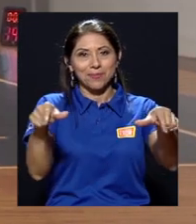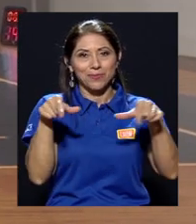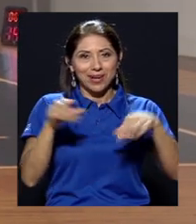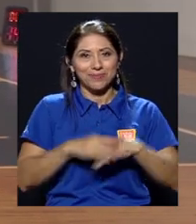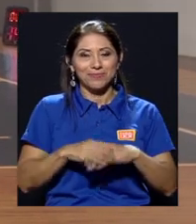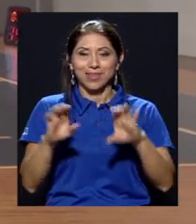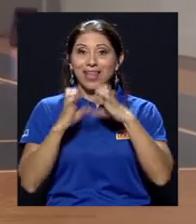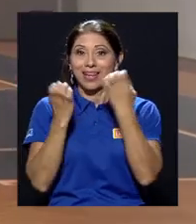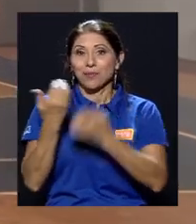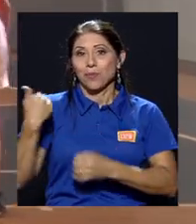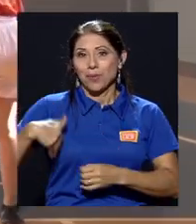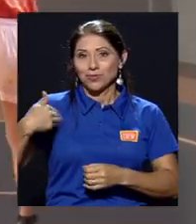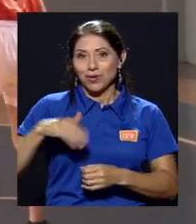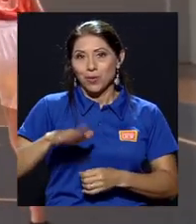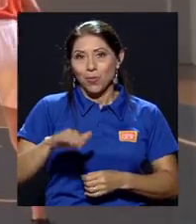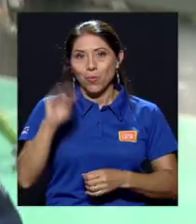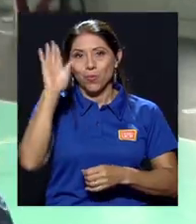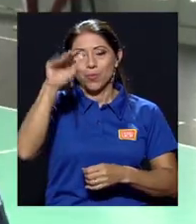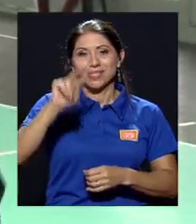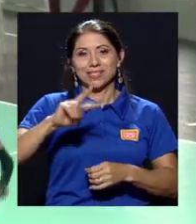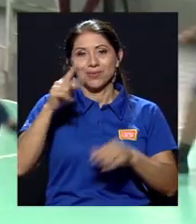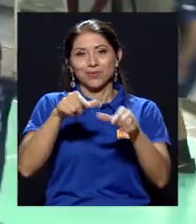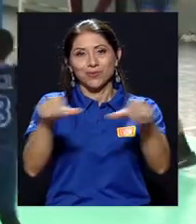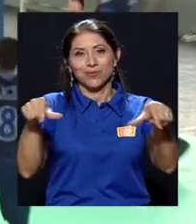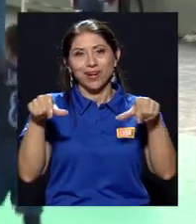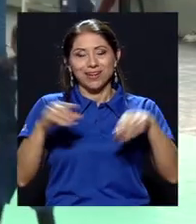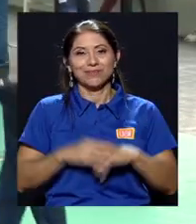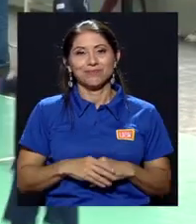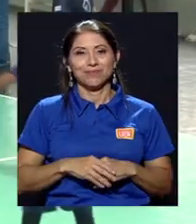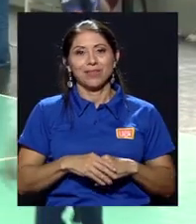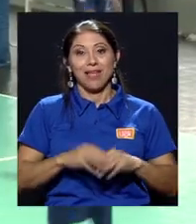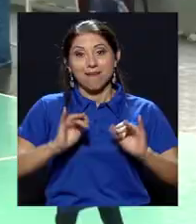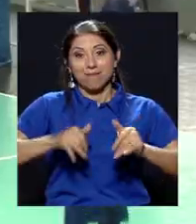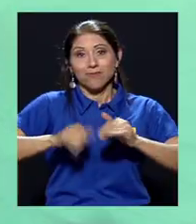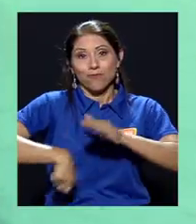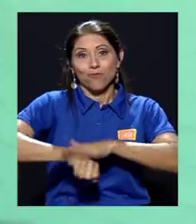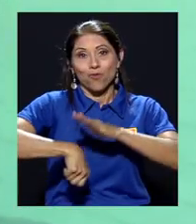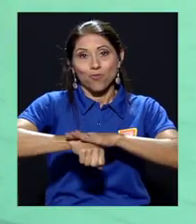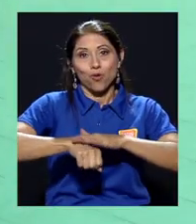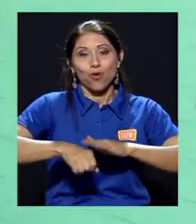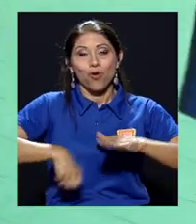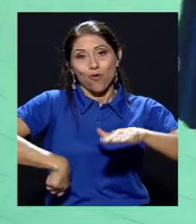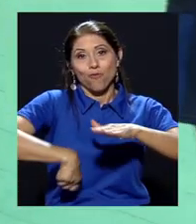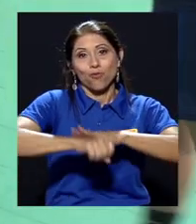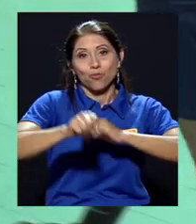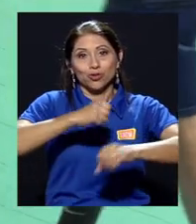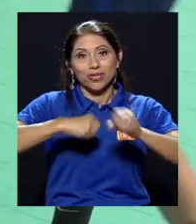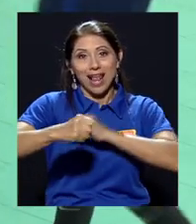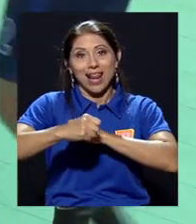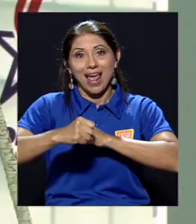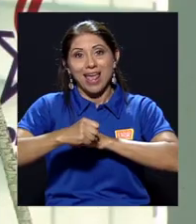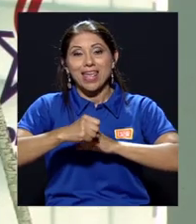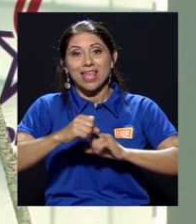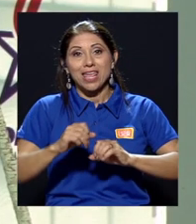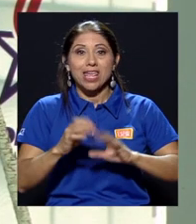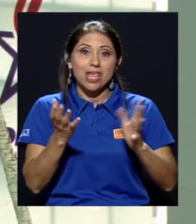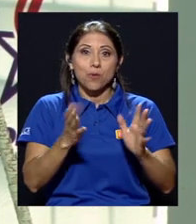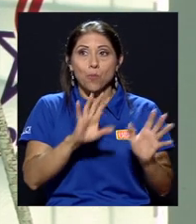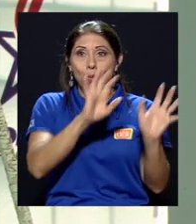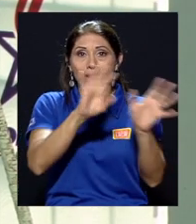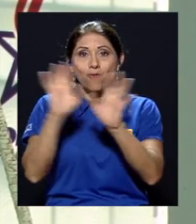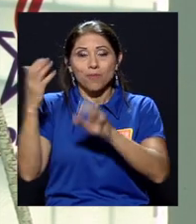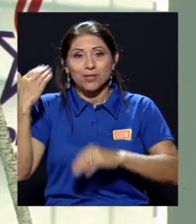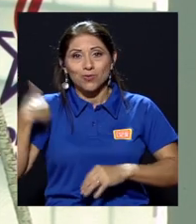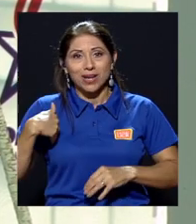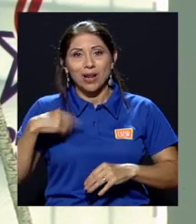el equipo masculino obtuvo el segundo lugar. En fútbol, fútbol sala y voleibol masculino, la Universidad de Costa Rica ganó el